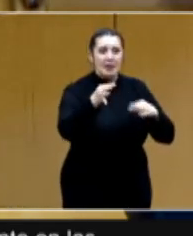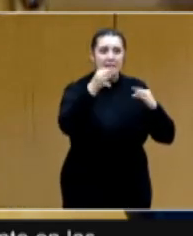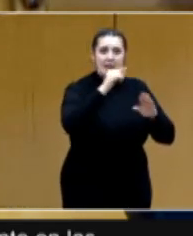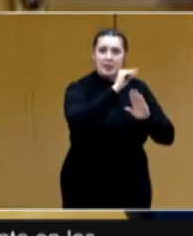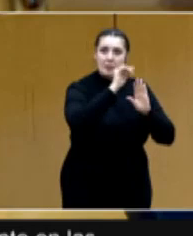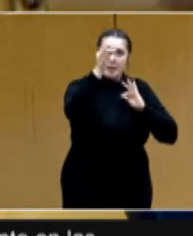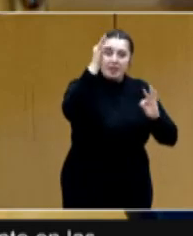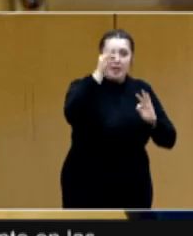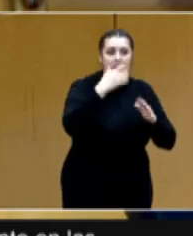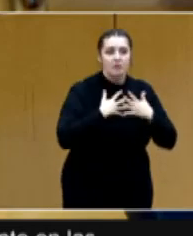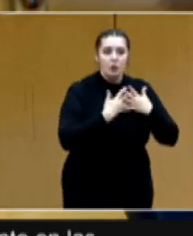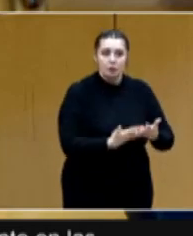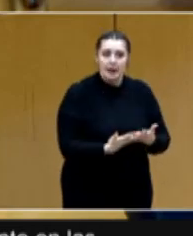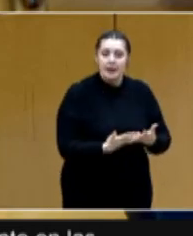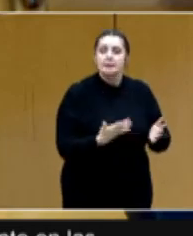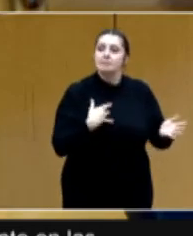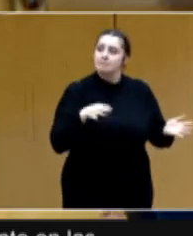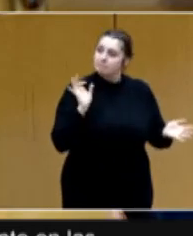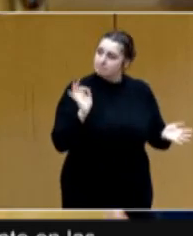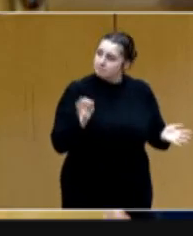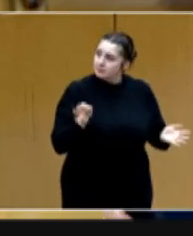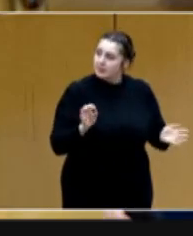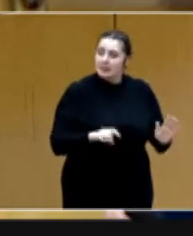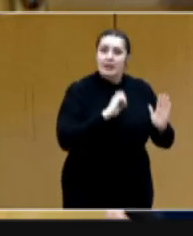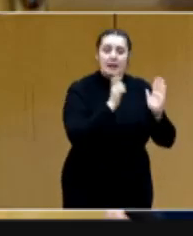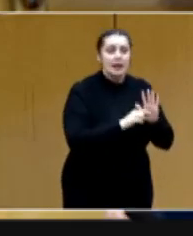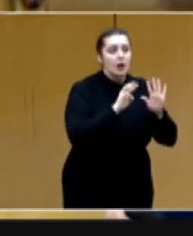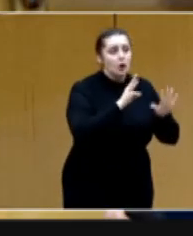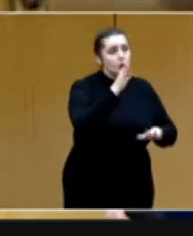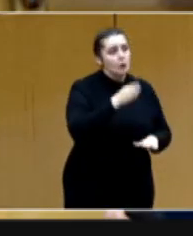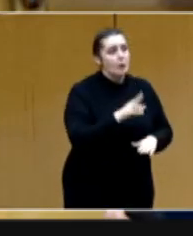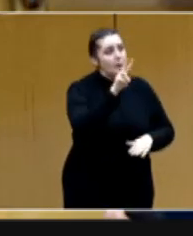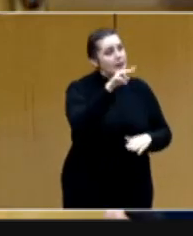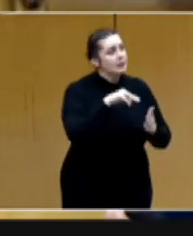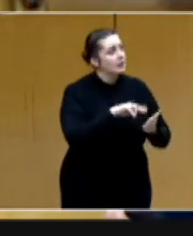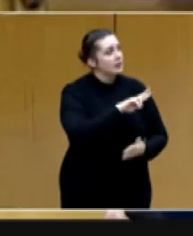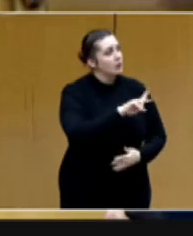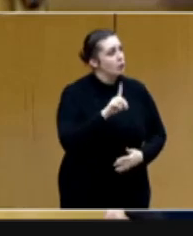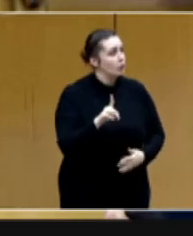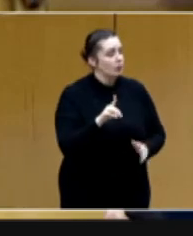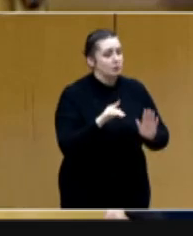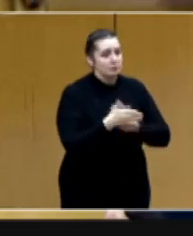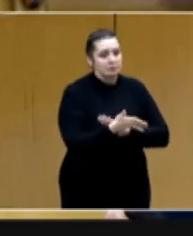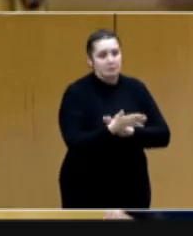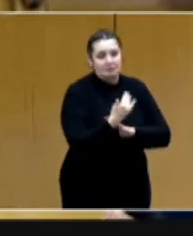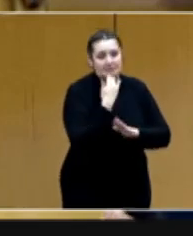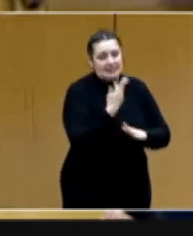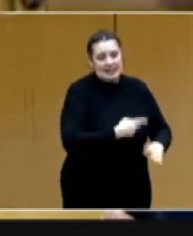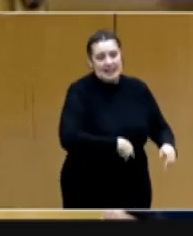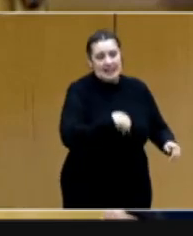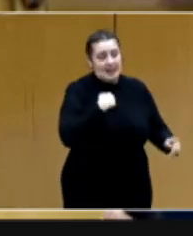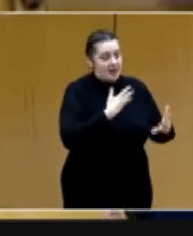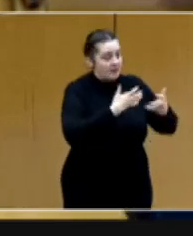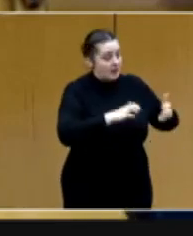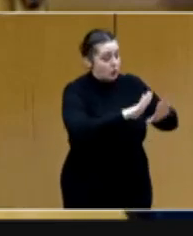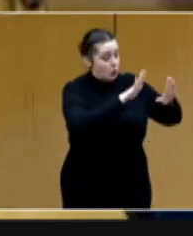lo que en la ley 821 Esta es mi voluntades están meramente apuntadas entraron la última fase de la tramitación